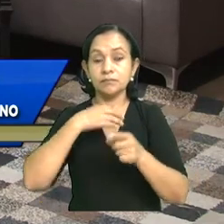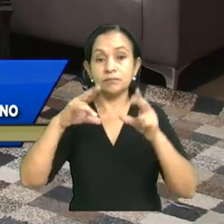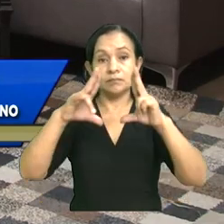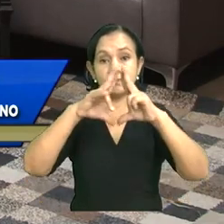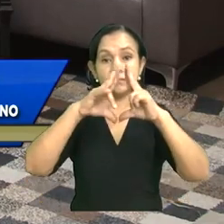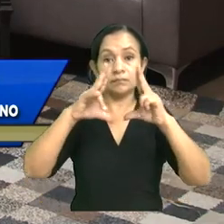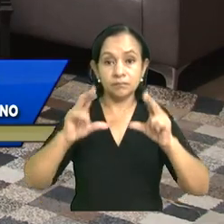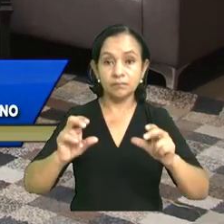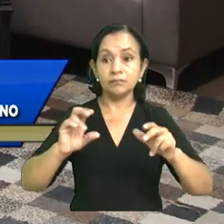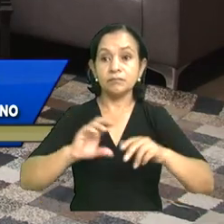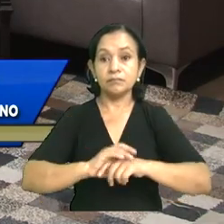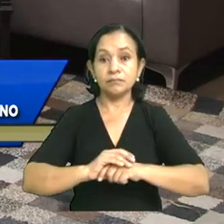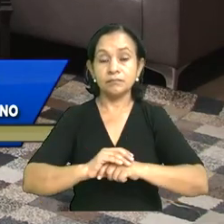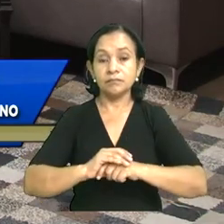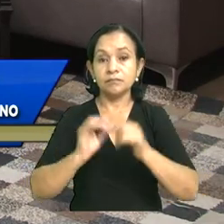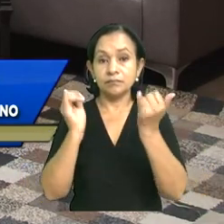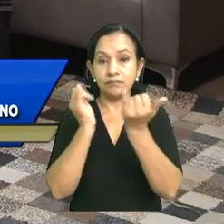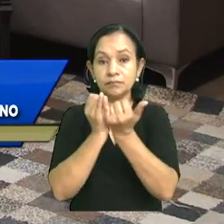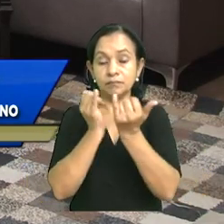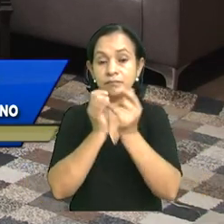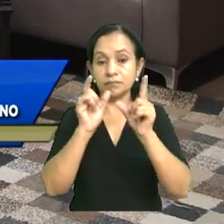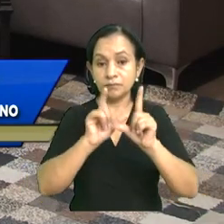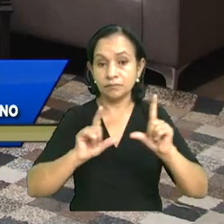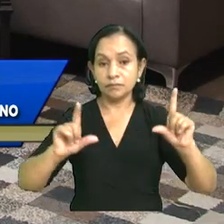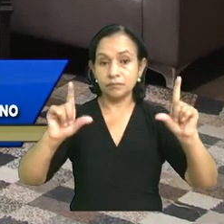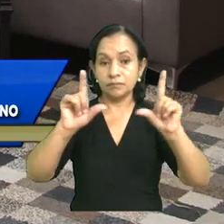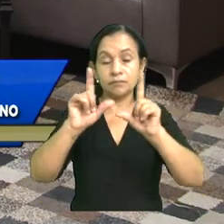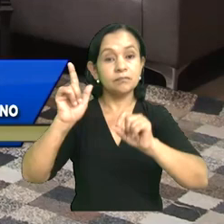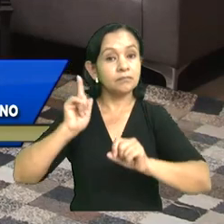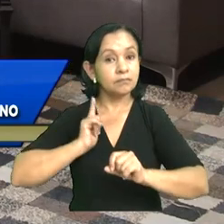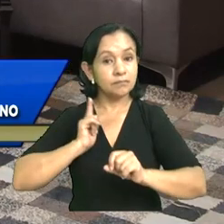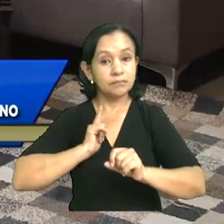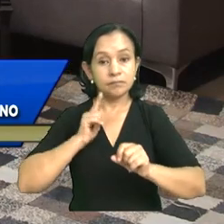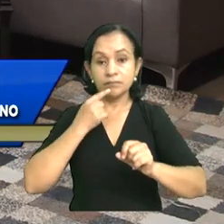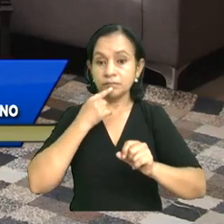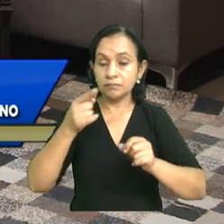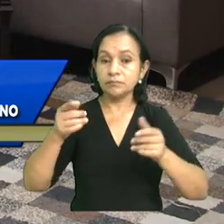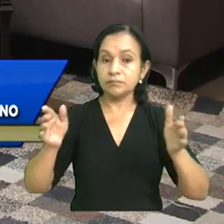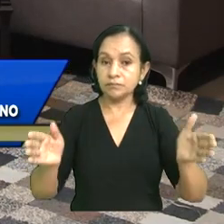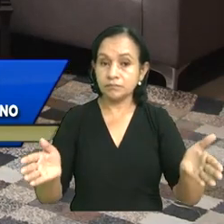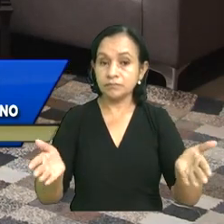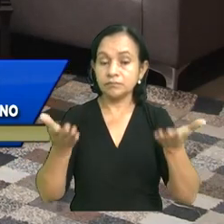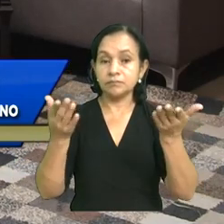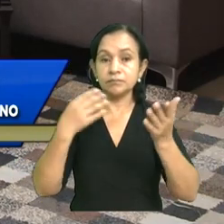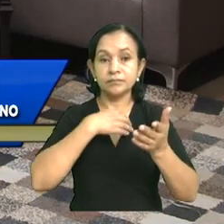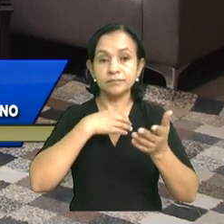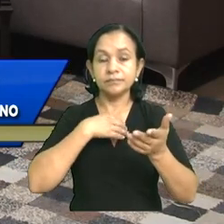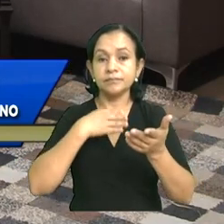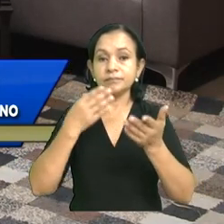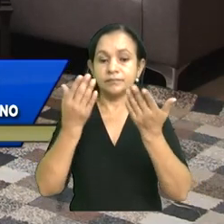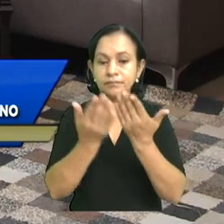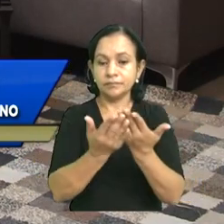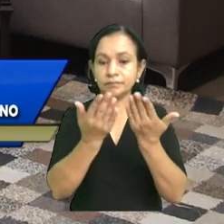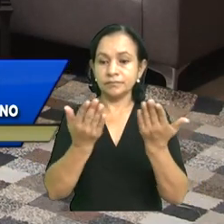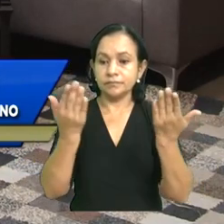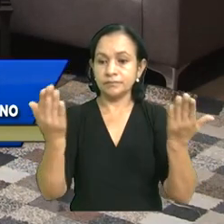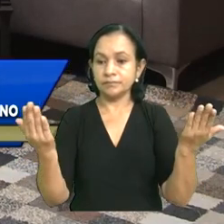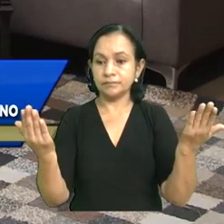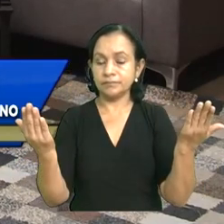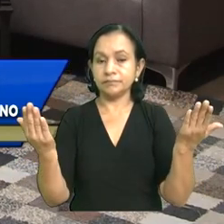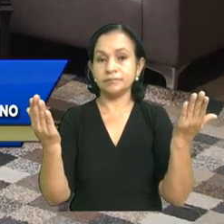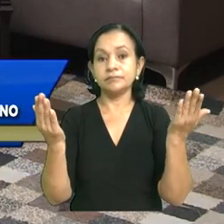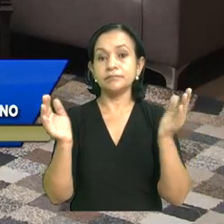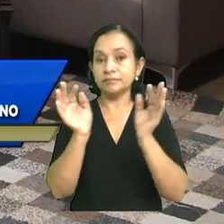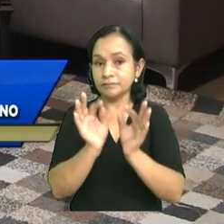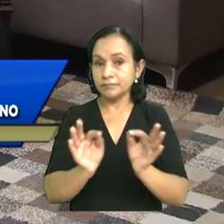nicaragüense. Exactamente, también son espacios donde rescata y promociona el patrimonio cultural. Los museos municipales,